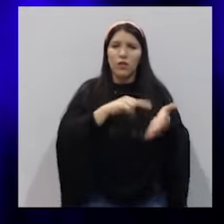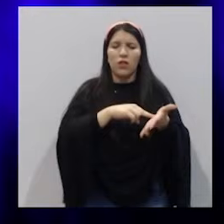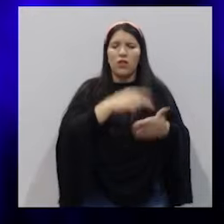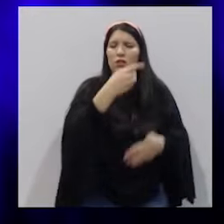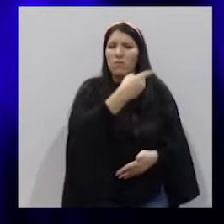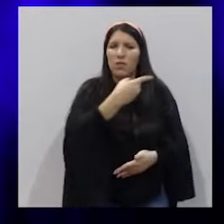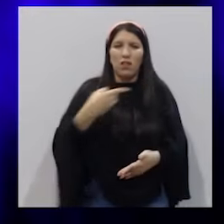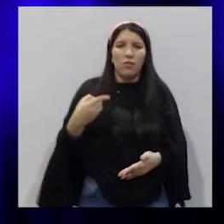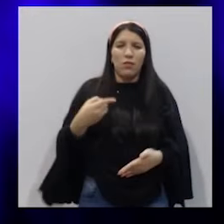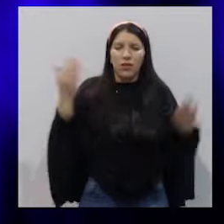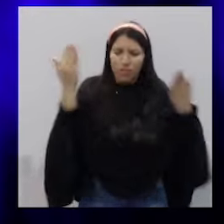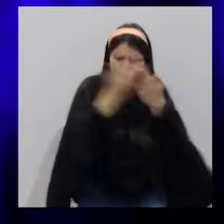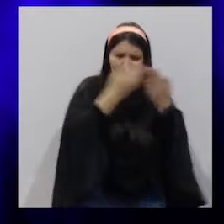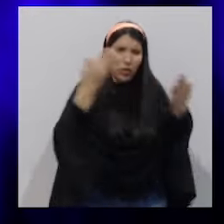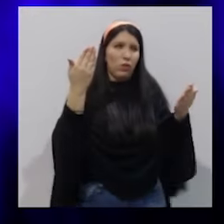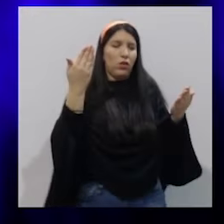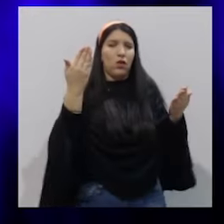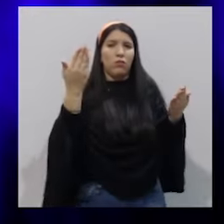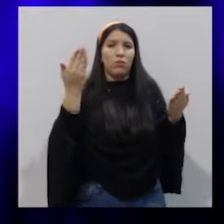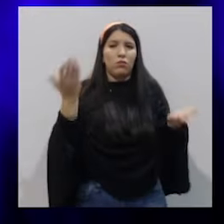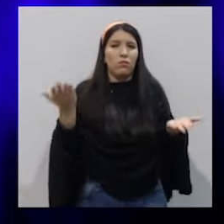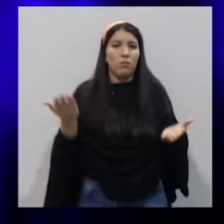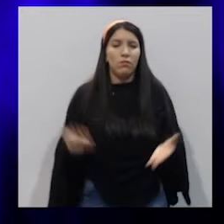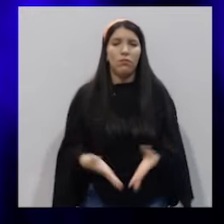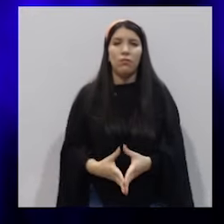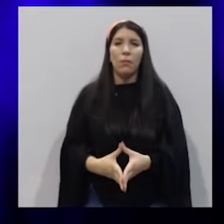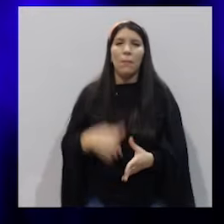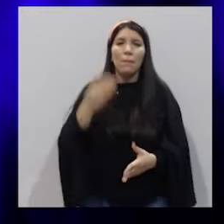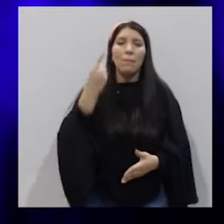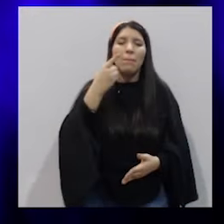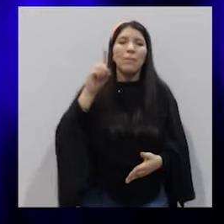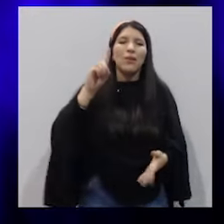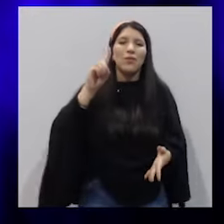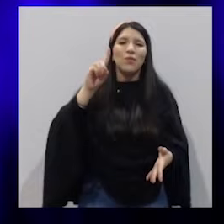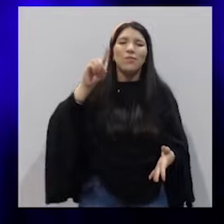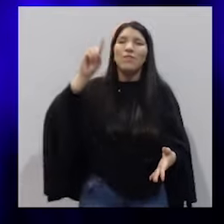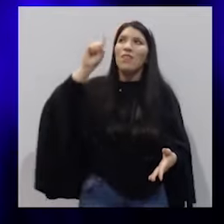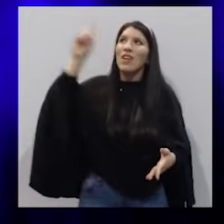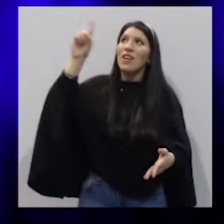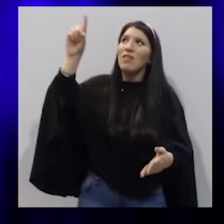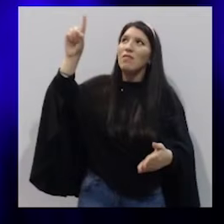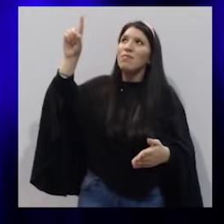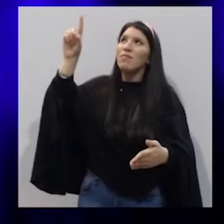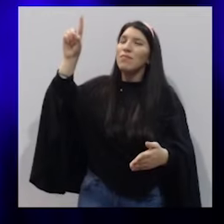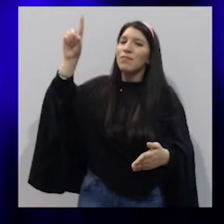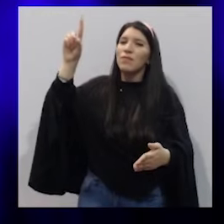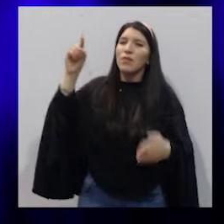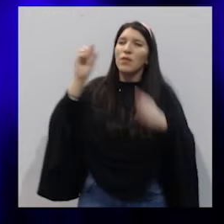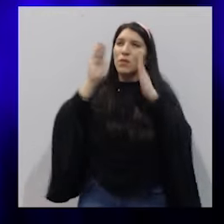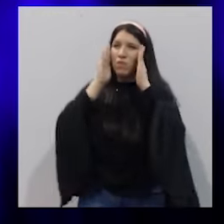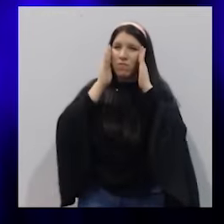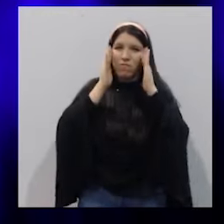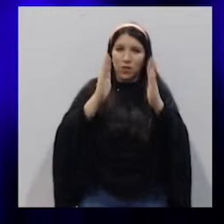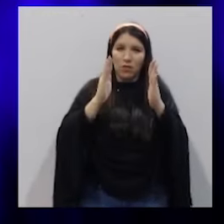consecuencias pero siempre está la mano de dios siempre está atento el señor para poder